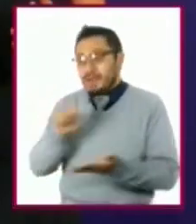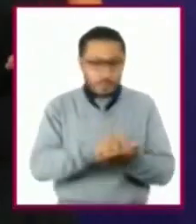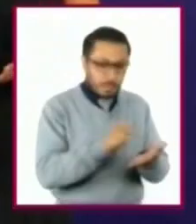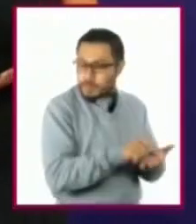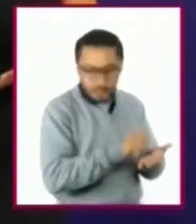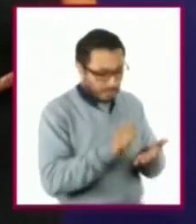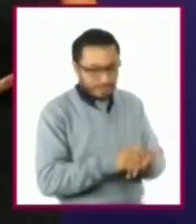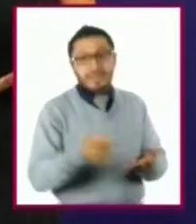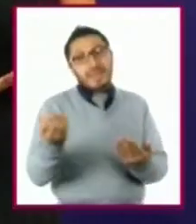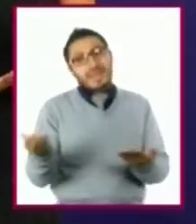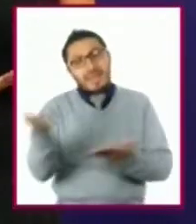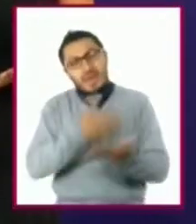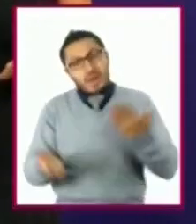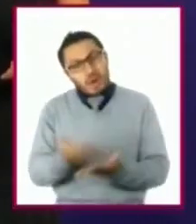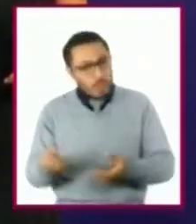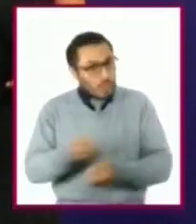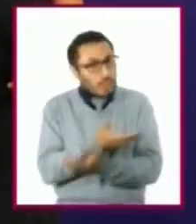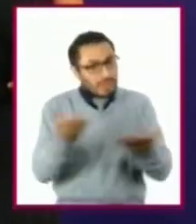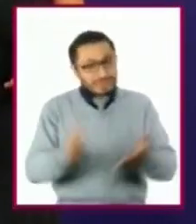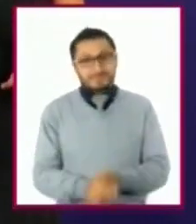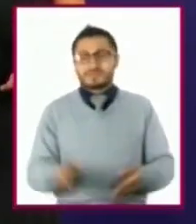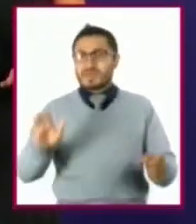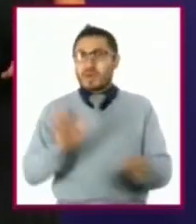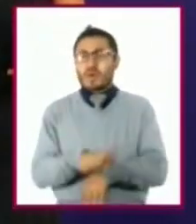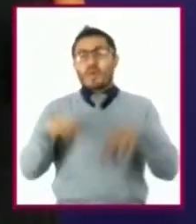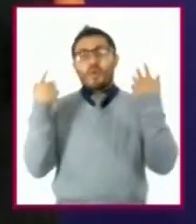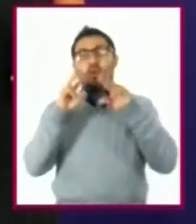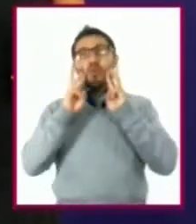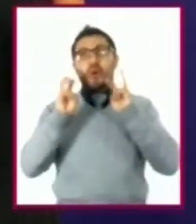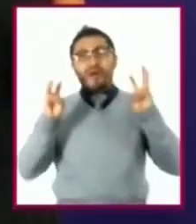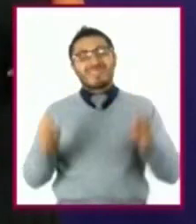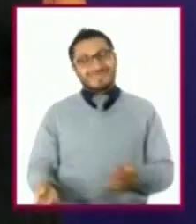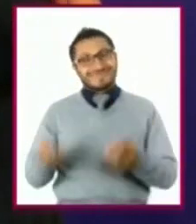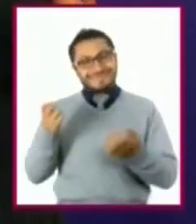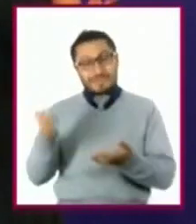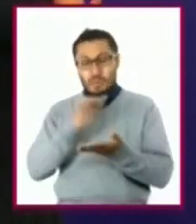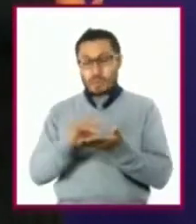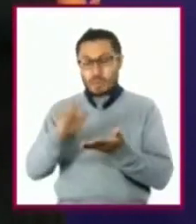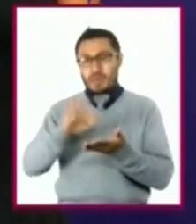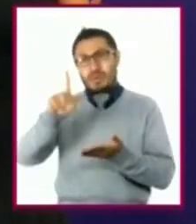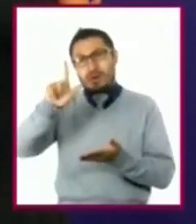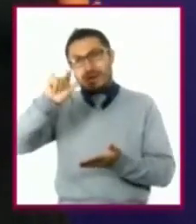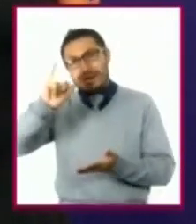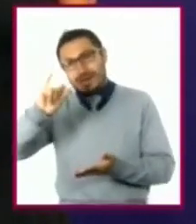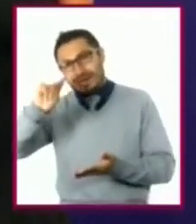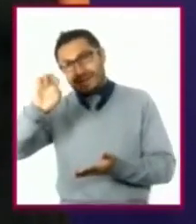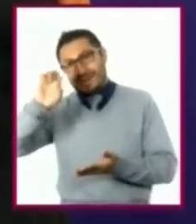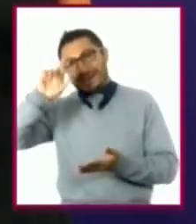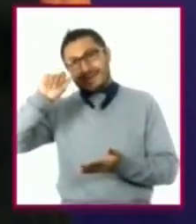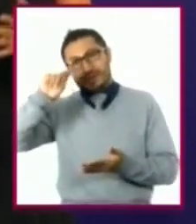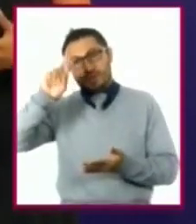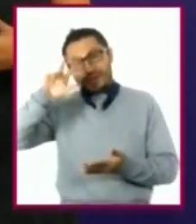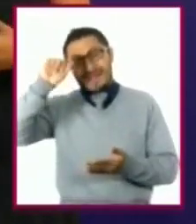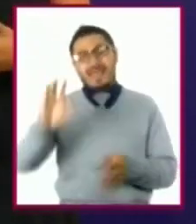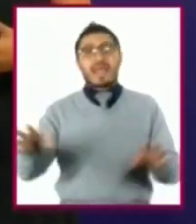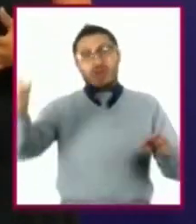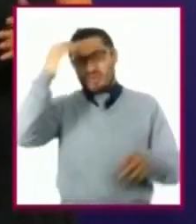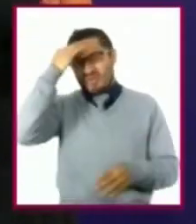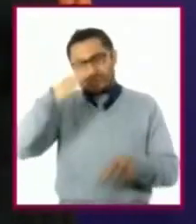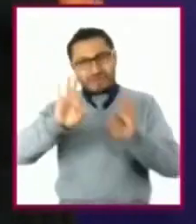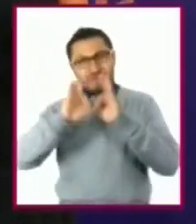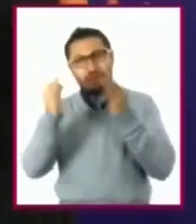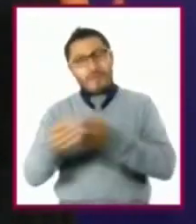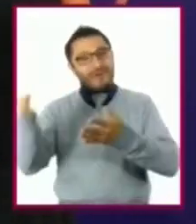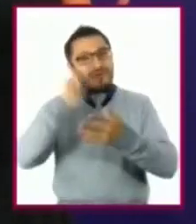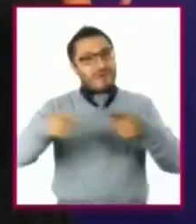Lo maravilloso de la literatura es que nos abre ventanas hacia otros mundos en los que conoceremos personajes que pueden ser muy parecidos